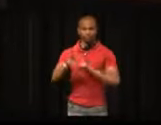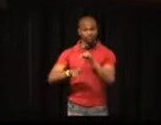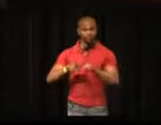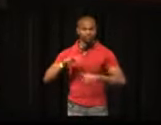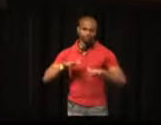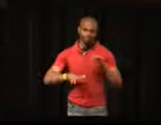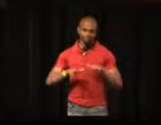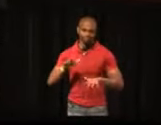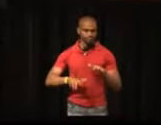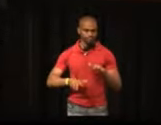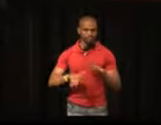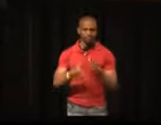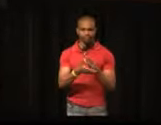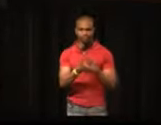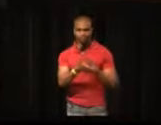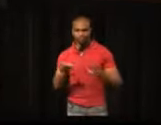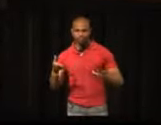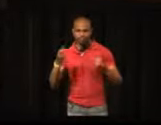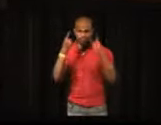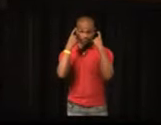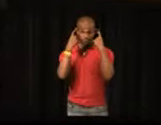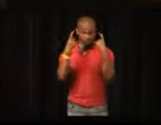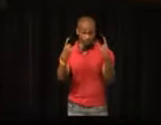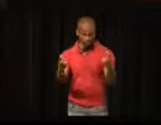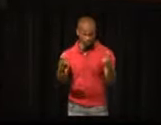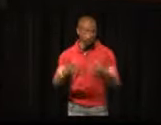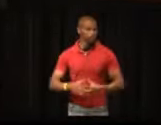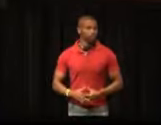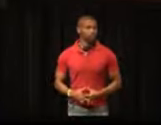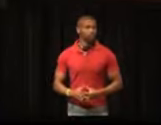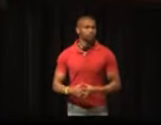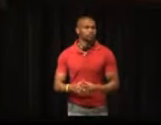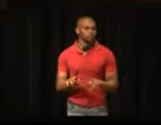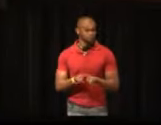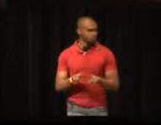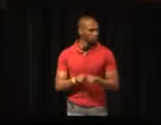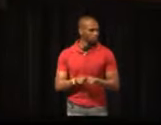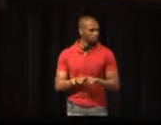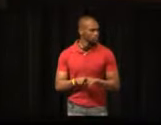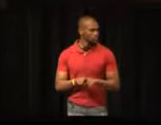de la solución que a veces son arrancados de forma violenta a las personas. Y